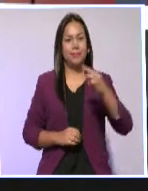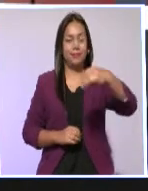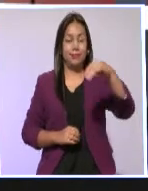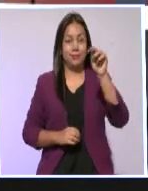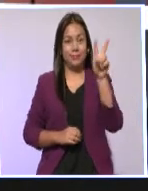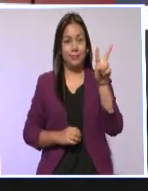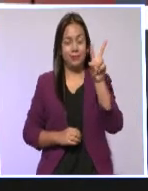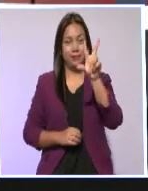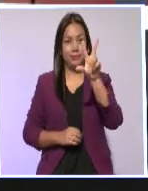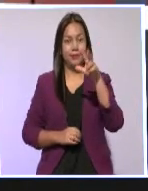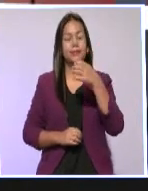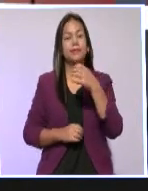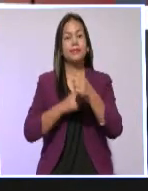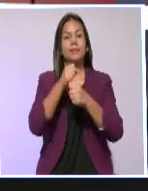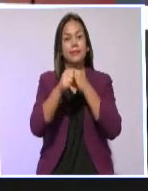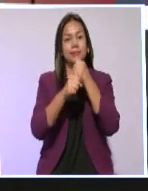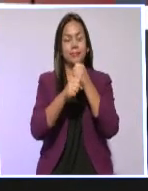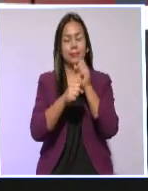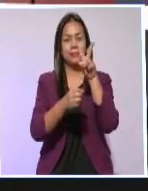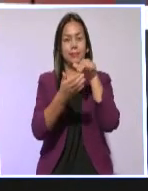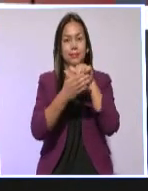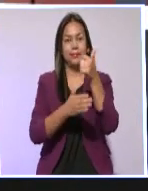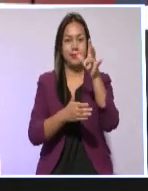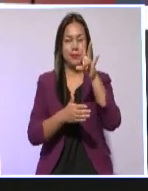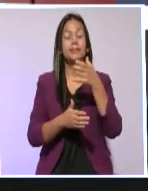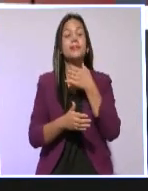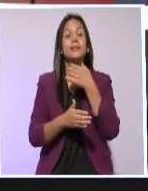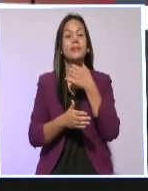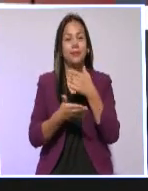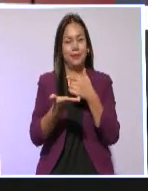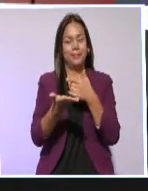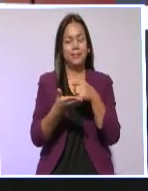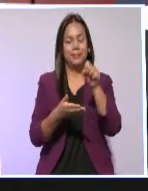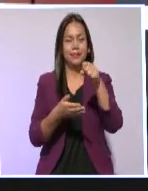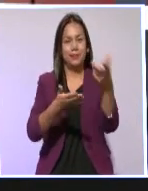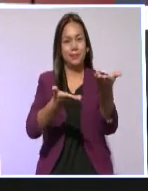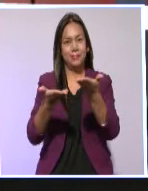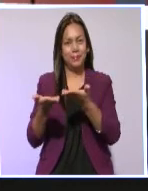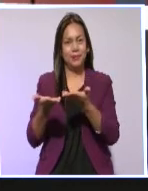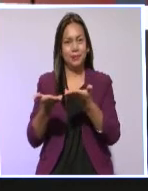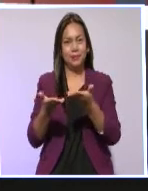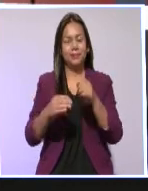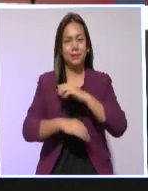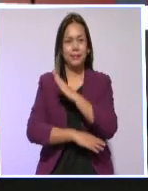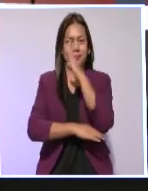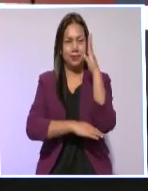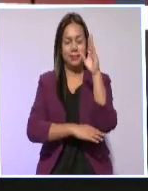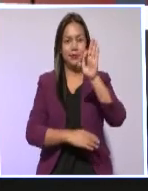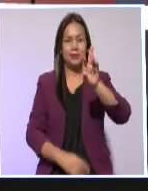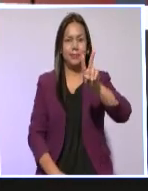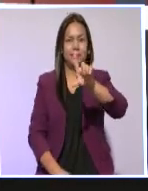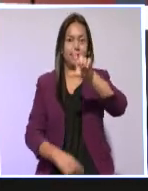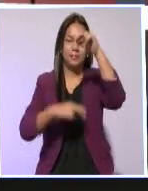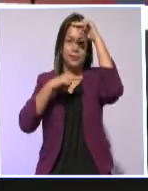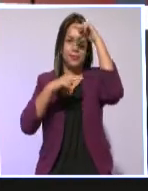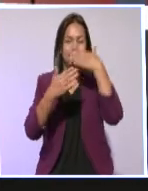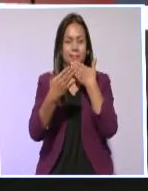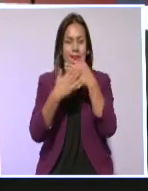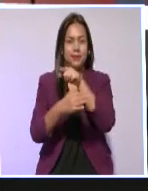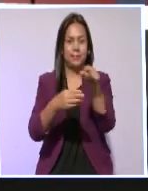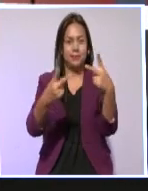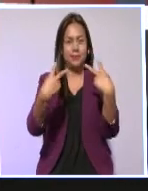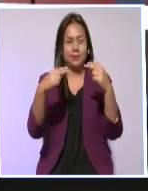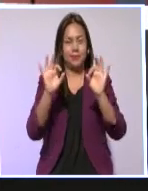Miércoles 23 de agosto del 2017, saludos cordiales, bienvenidos y bienvenidas a la emisión central de TVL Noticias.